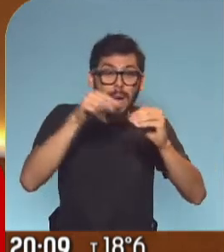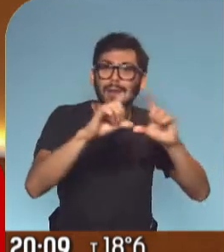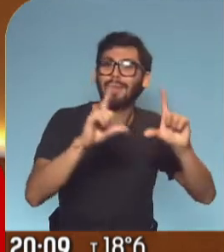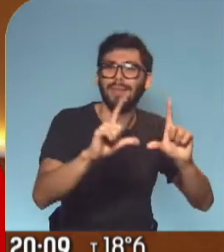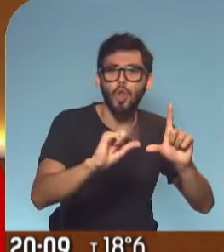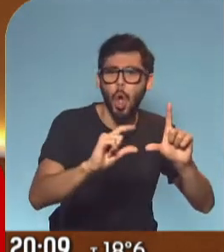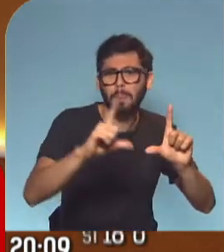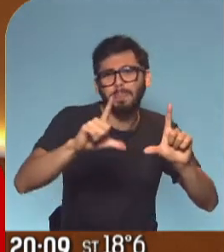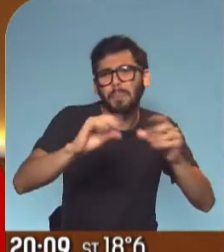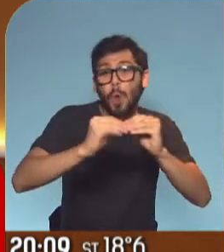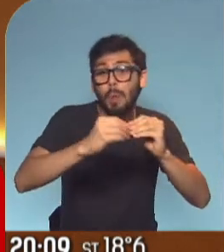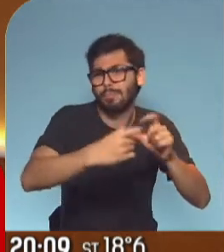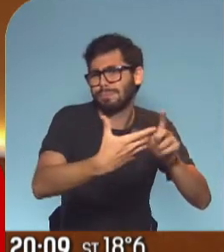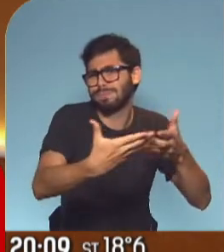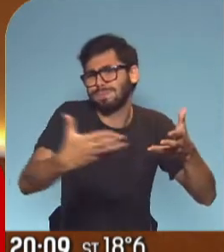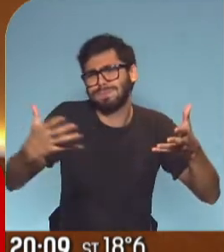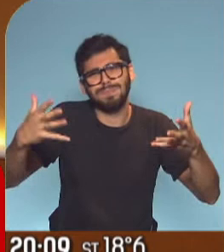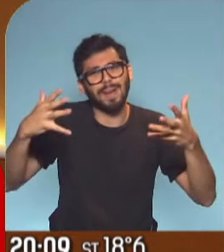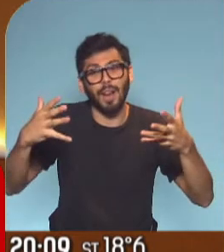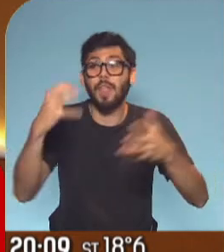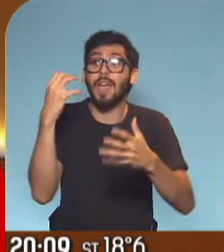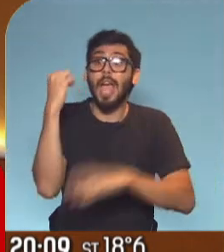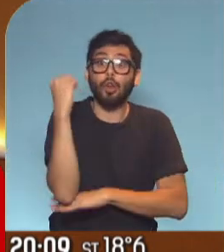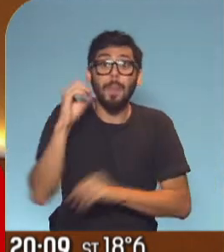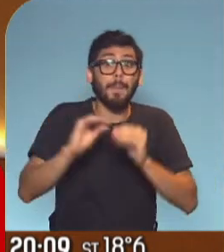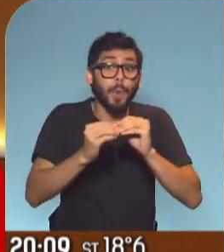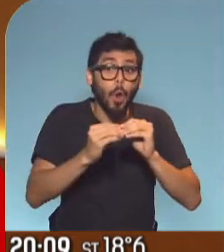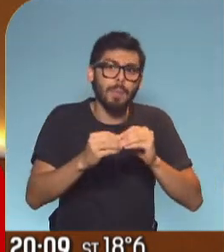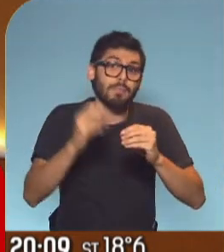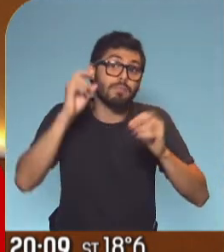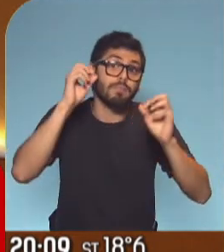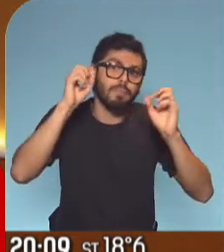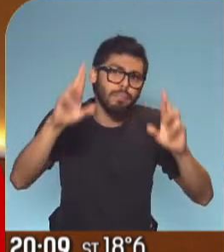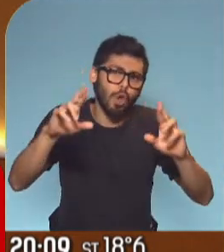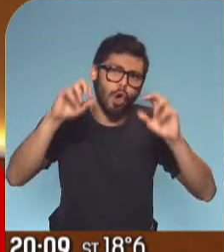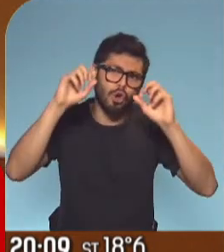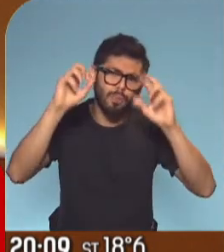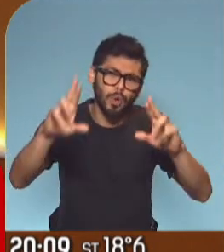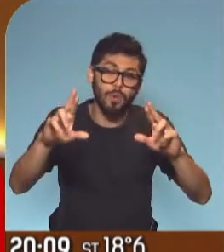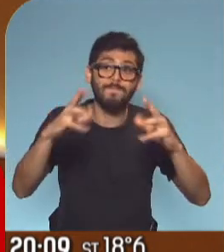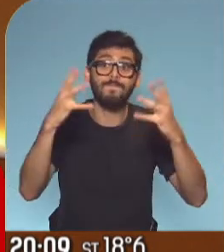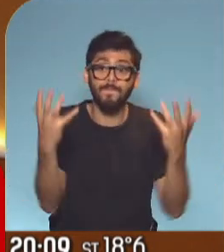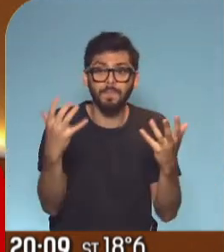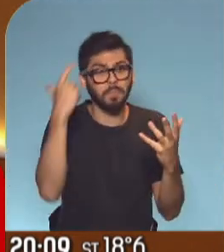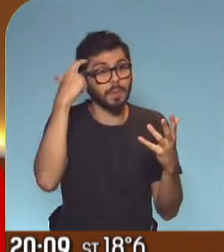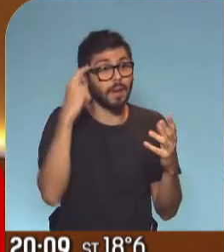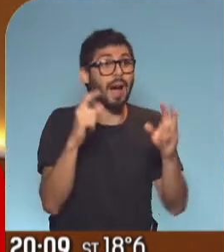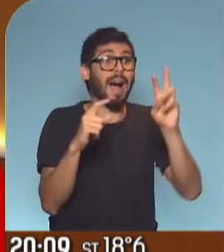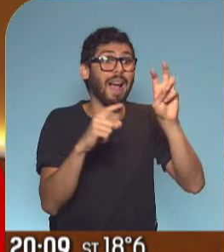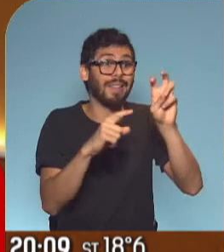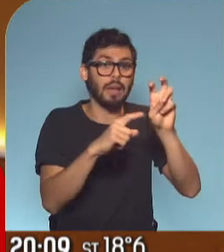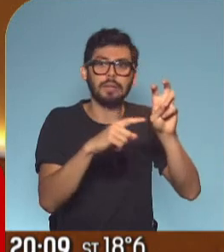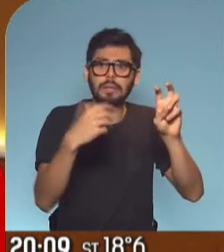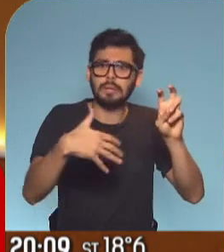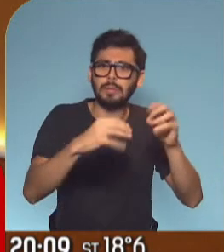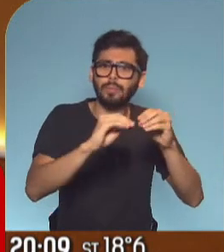va teniendo mayores dificultades económicas se va recrudeciendo. Entonces creo que si partimos de esa base es muy difícil pensar que uno no